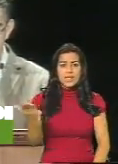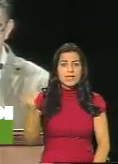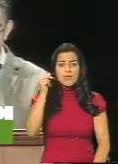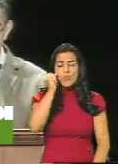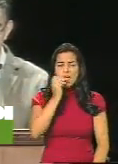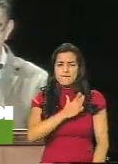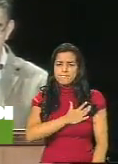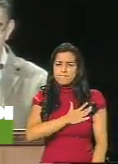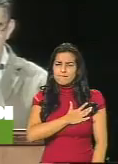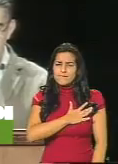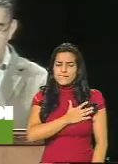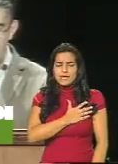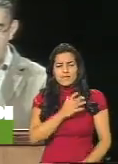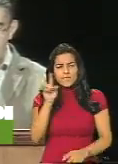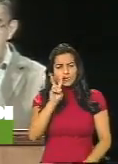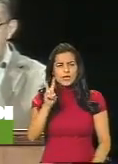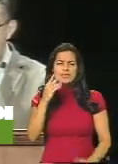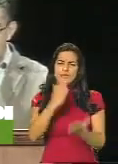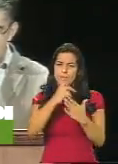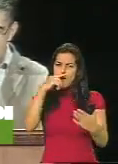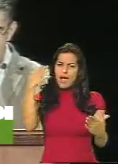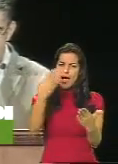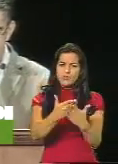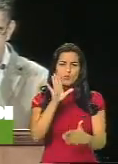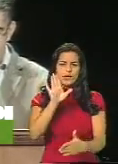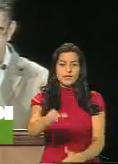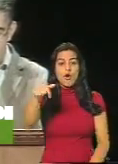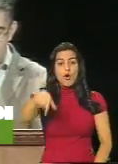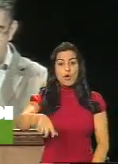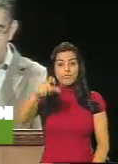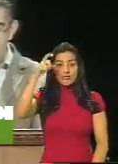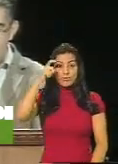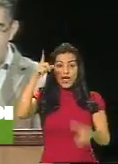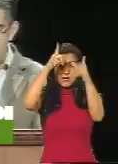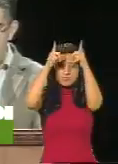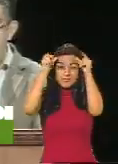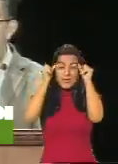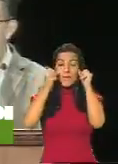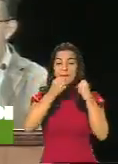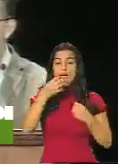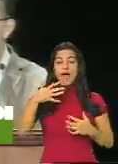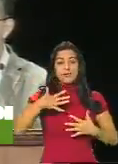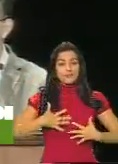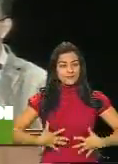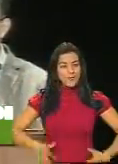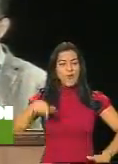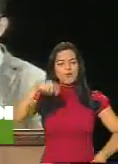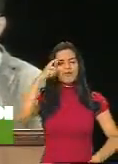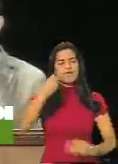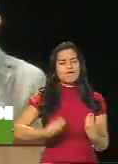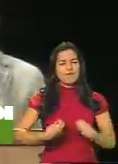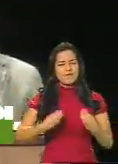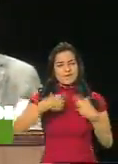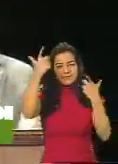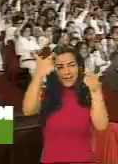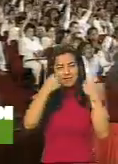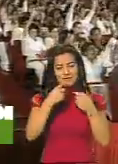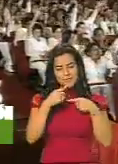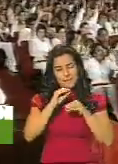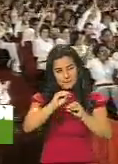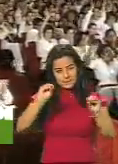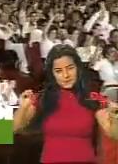y humanitaria labor de siempre. Día de la enfermera, día de la vida. Hugo Chávez, comandante presidente.